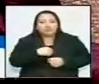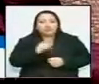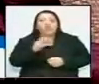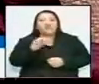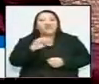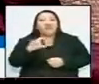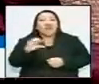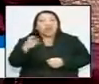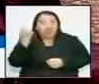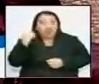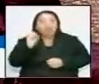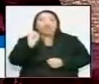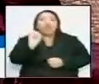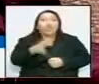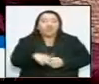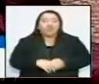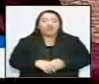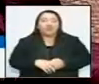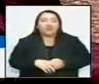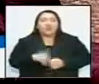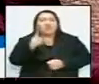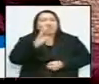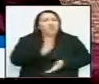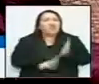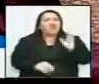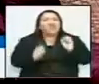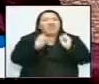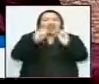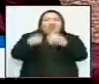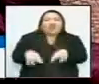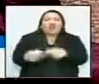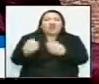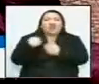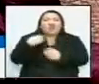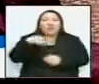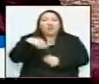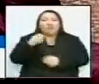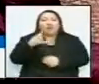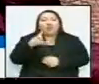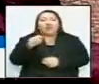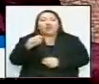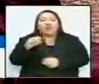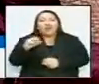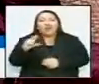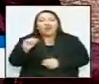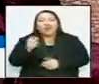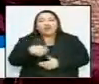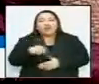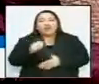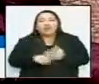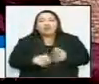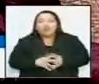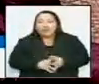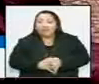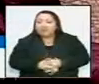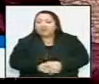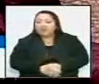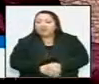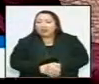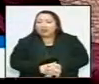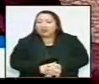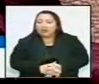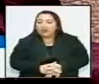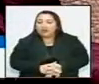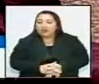Transporte en ese momento, Vizcarra, que él se había ido y había dejado encargado a la señora Molinelli que firme la adenda, y se lo advertí.